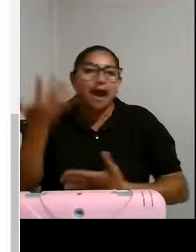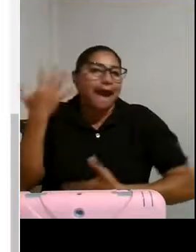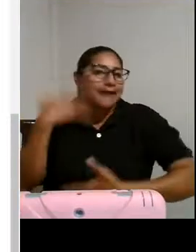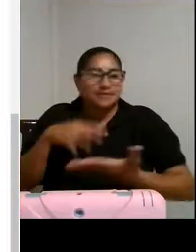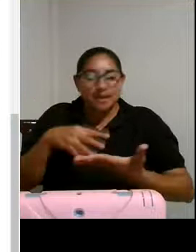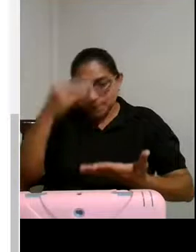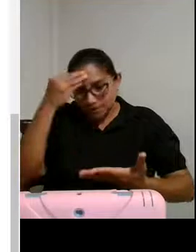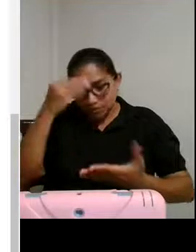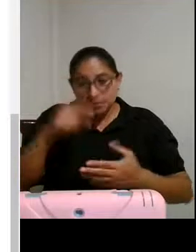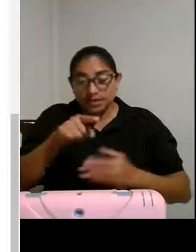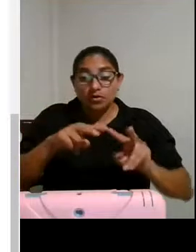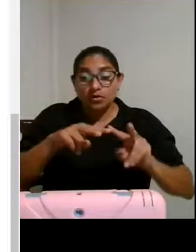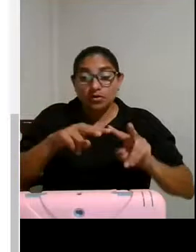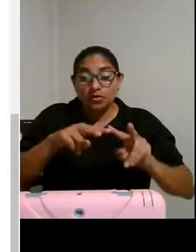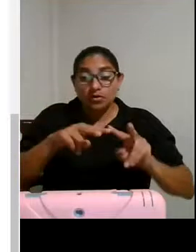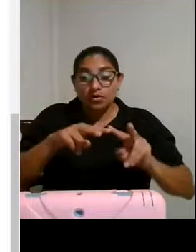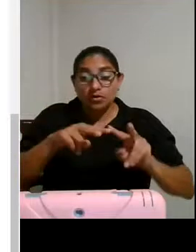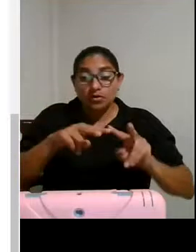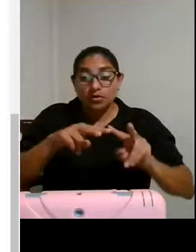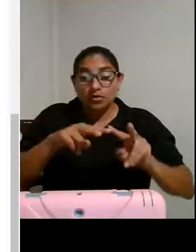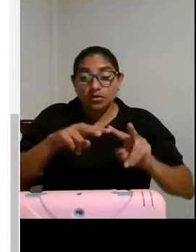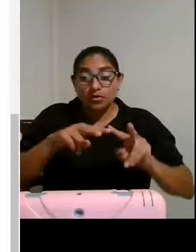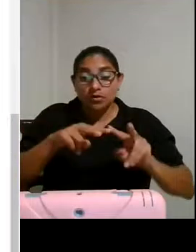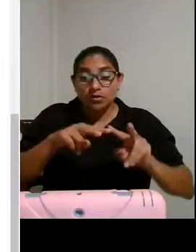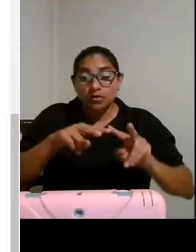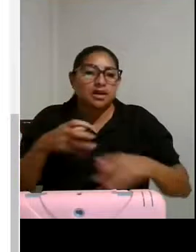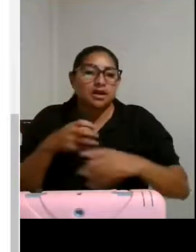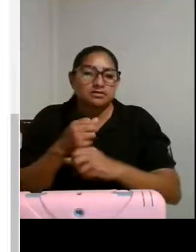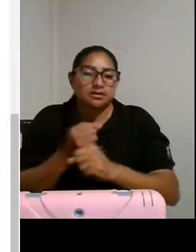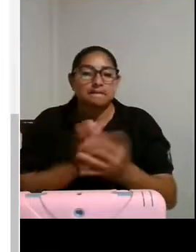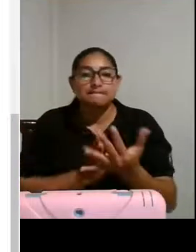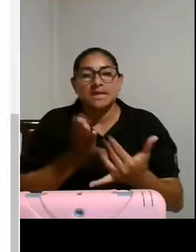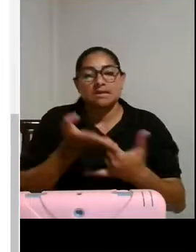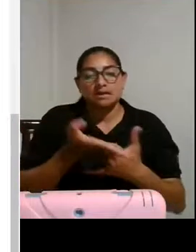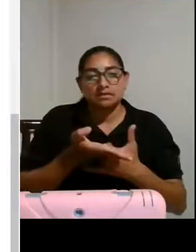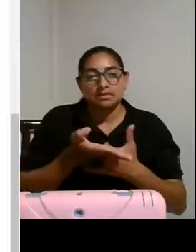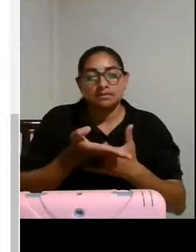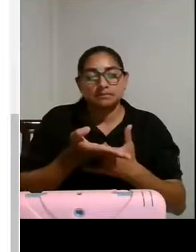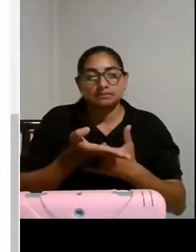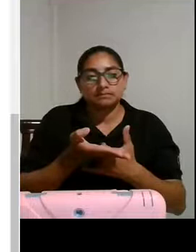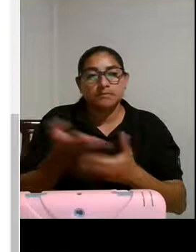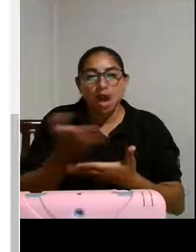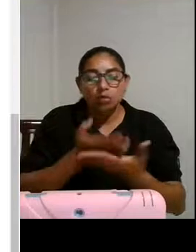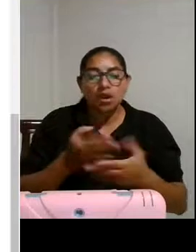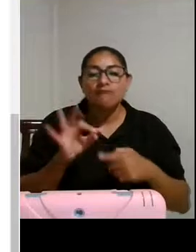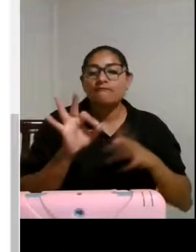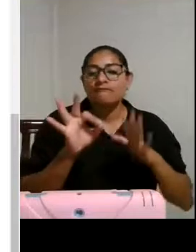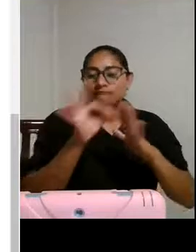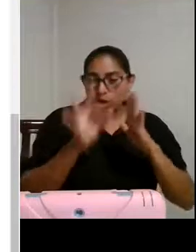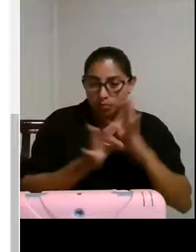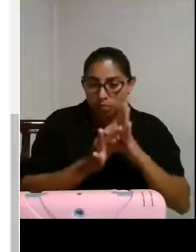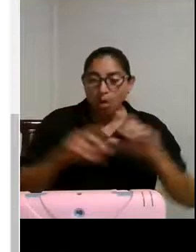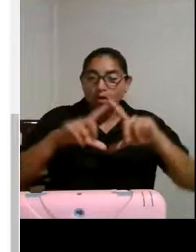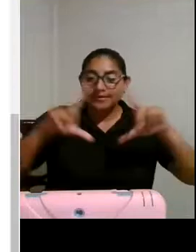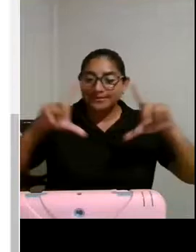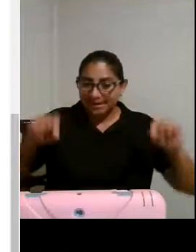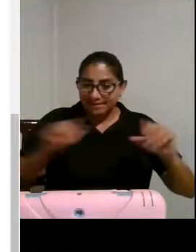las derivadas se pueden realizar por medio de algunas fórmulas o tablas de